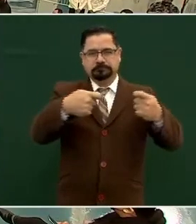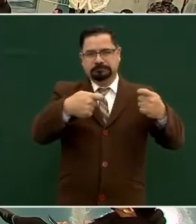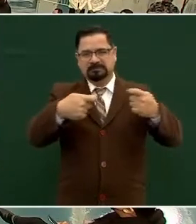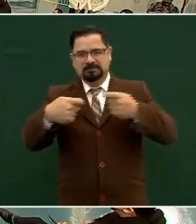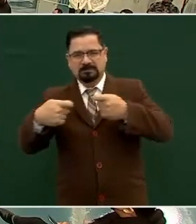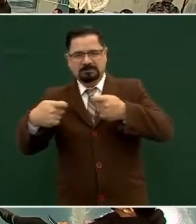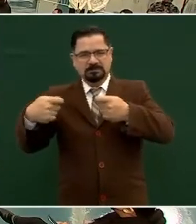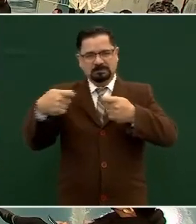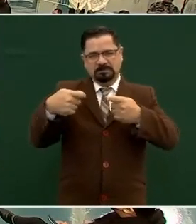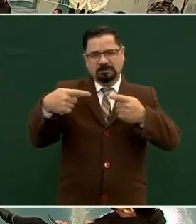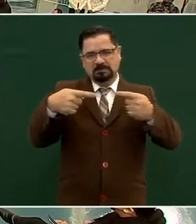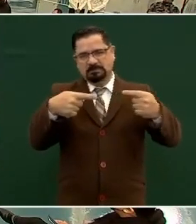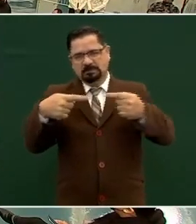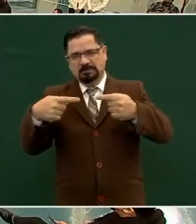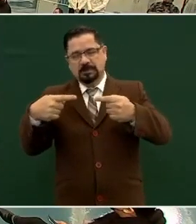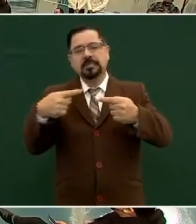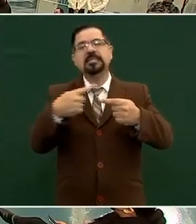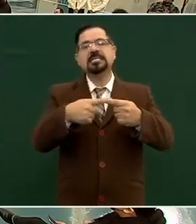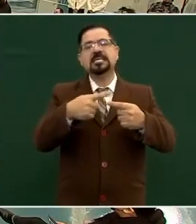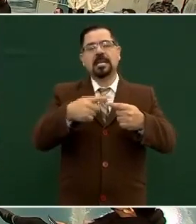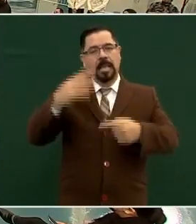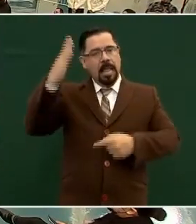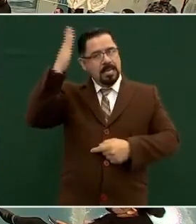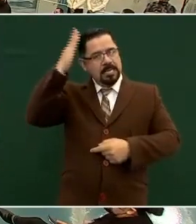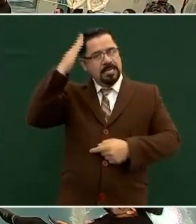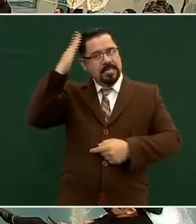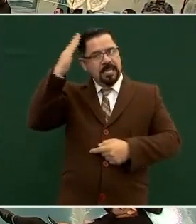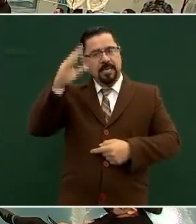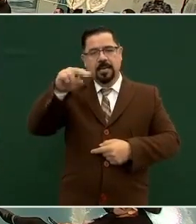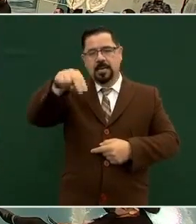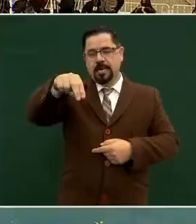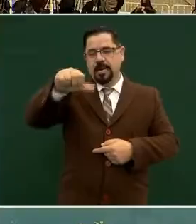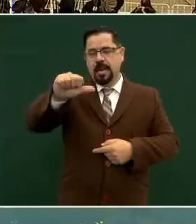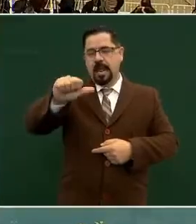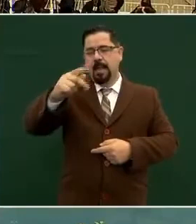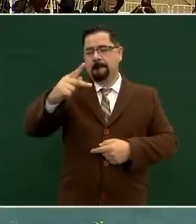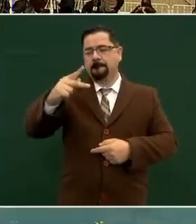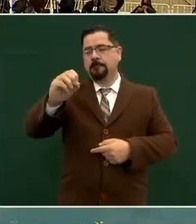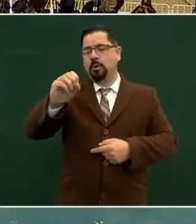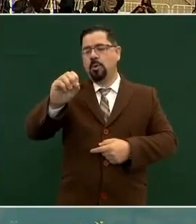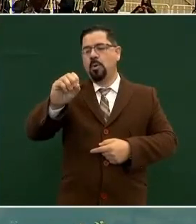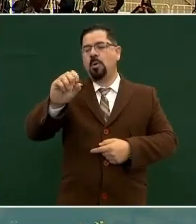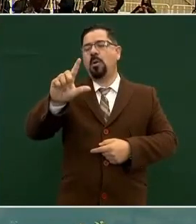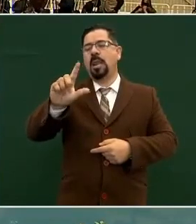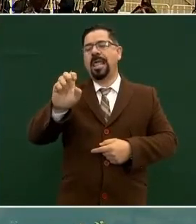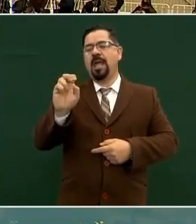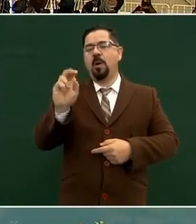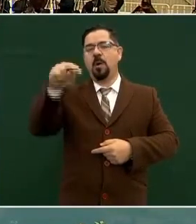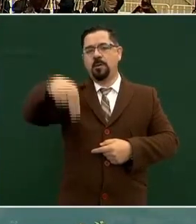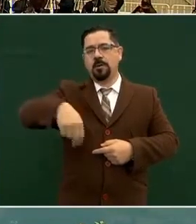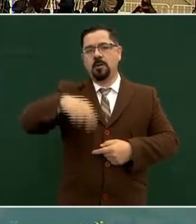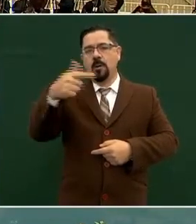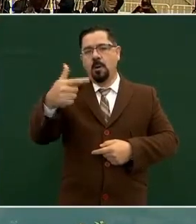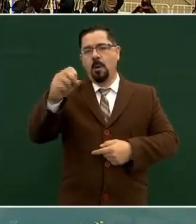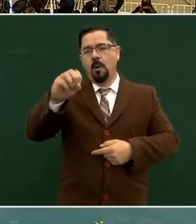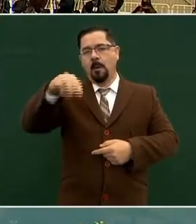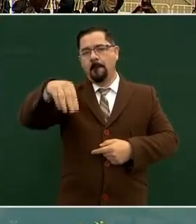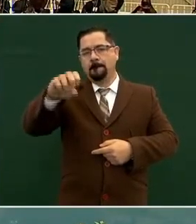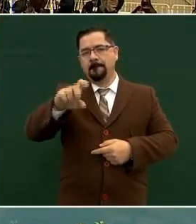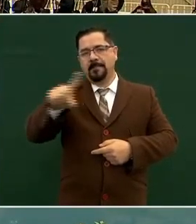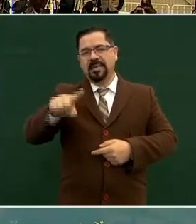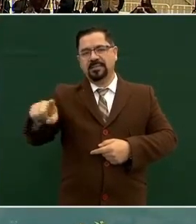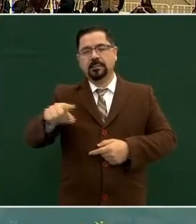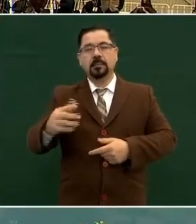trae Napoleón Gómez Urrutia con el asunto de la huelga, que bueno, pues se estalló